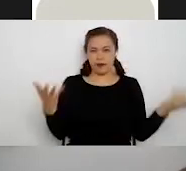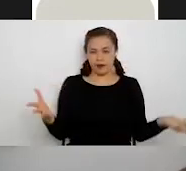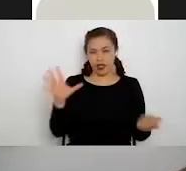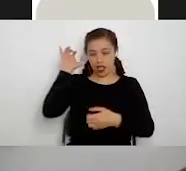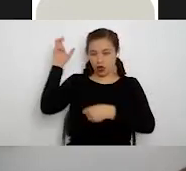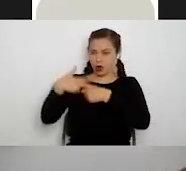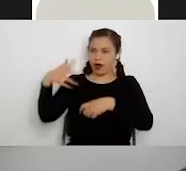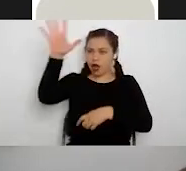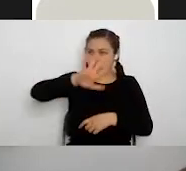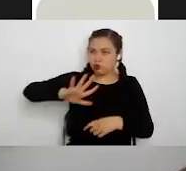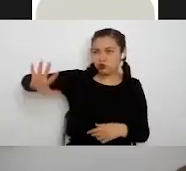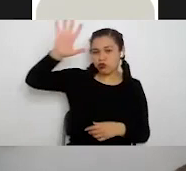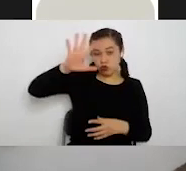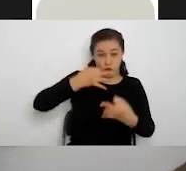Europa,